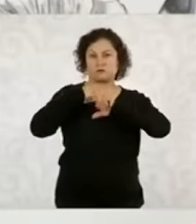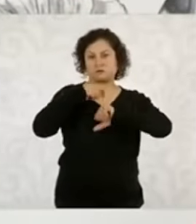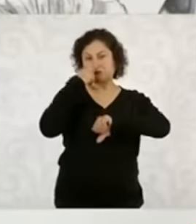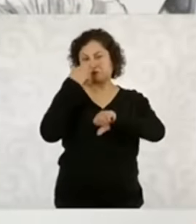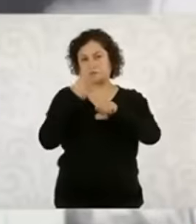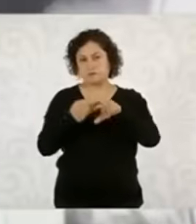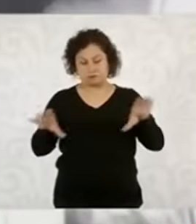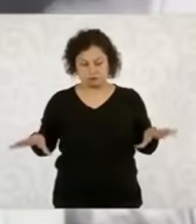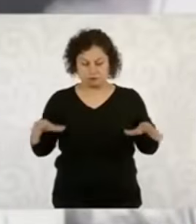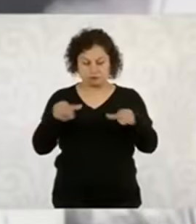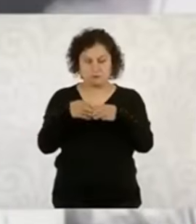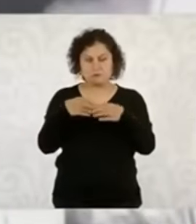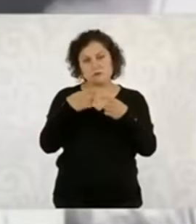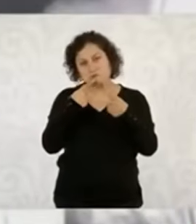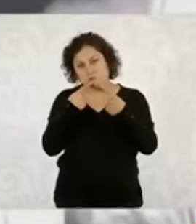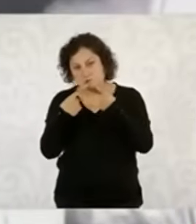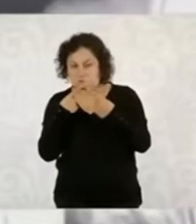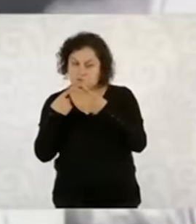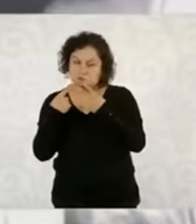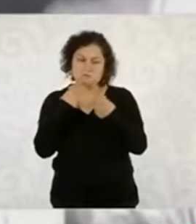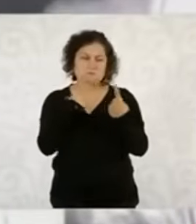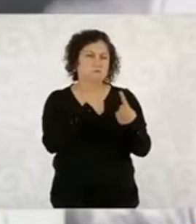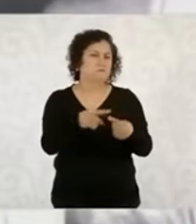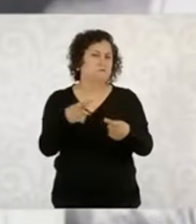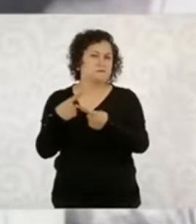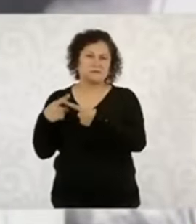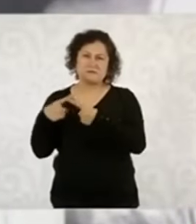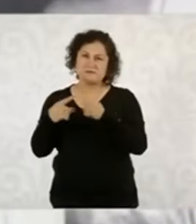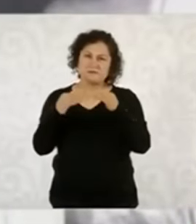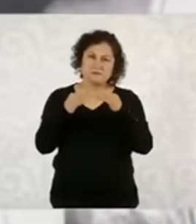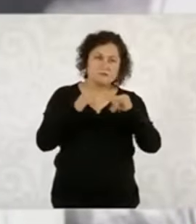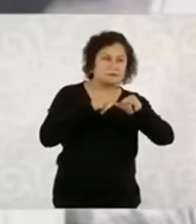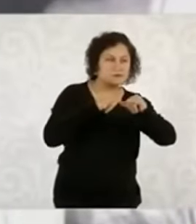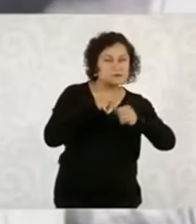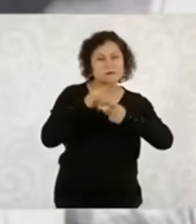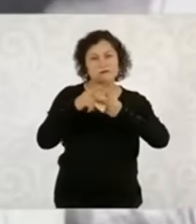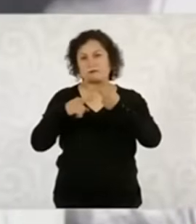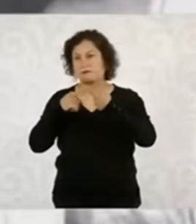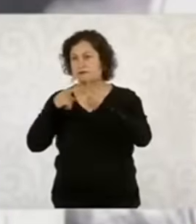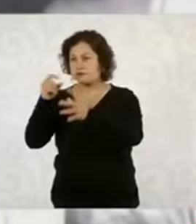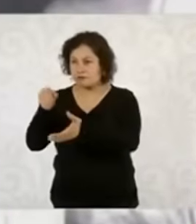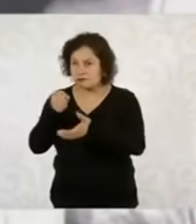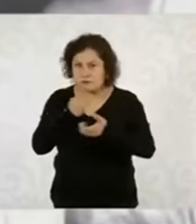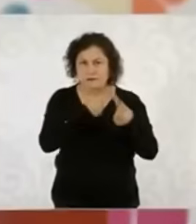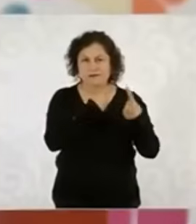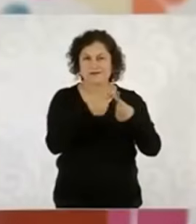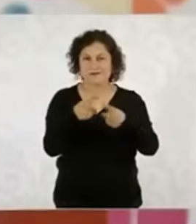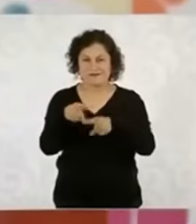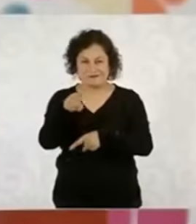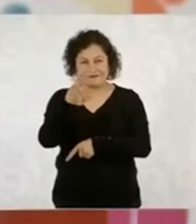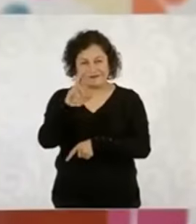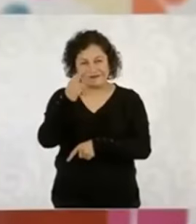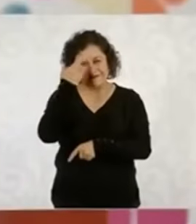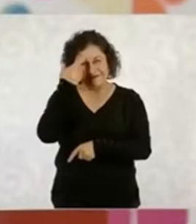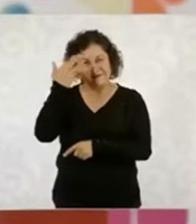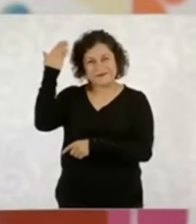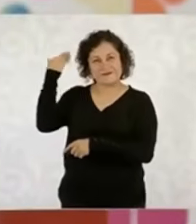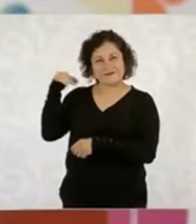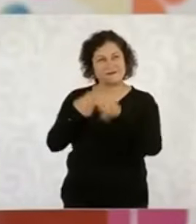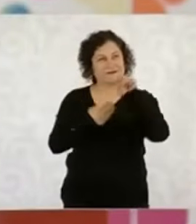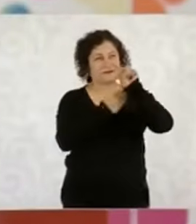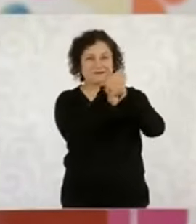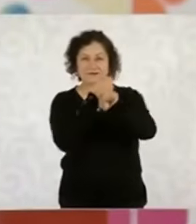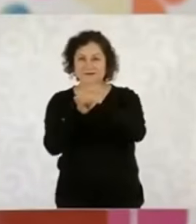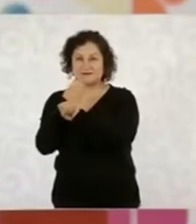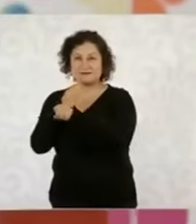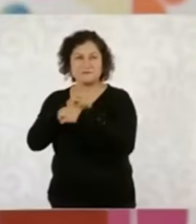donaciones, todo lo que significa el programa de vivienda. Si ustedes recuerdan, firmamos con cada uno de los estados un convenio de facilidades